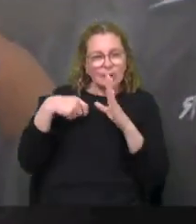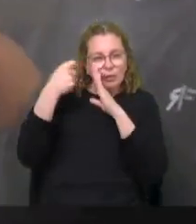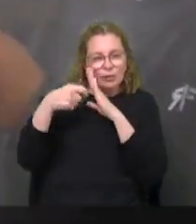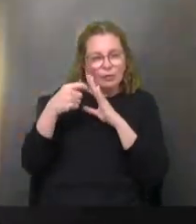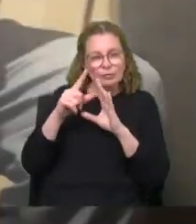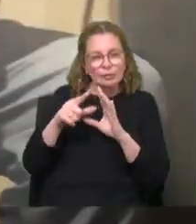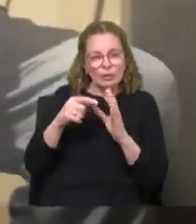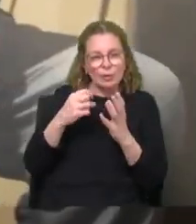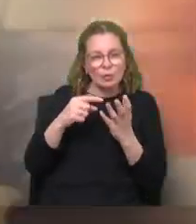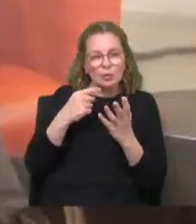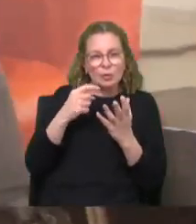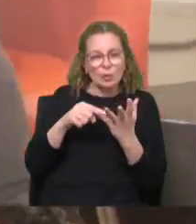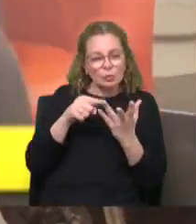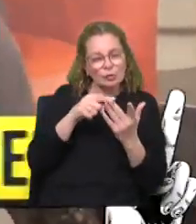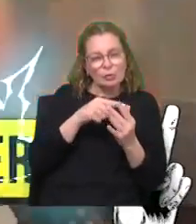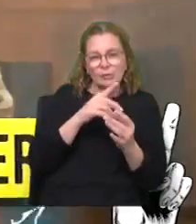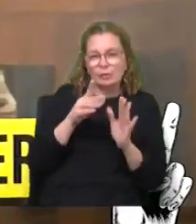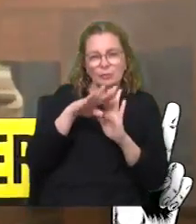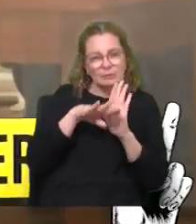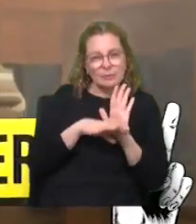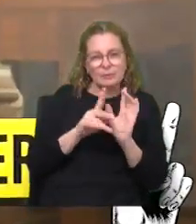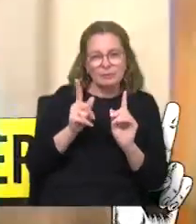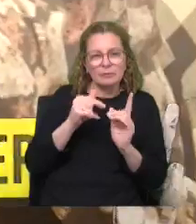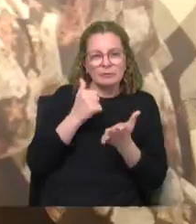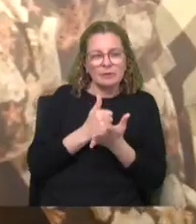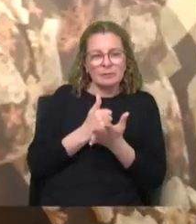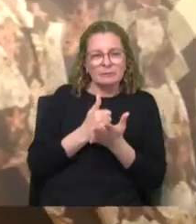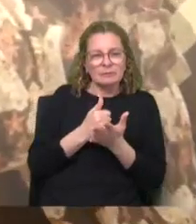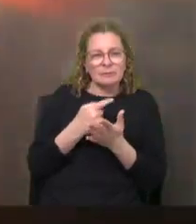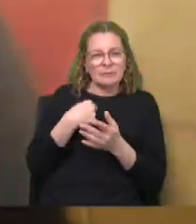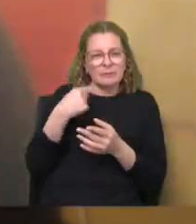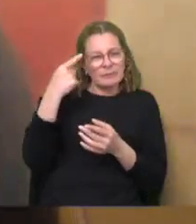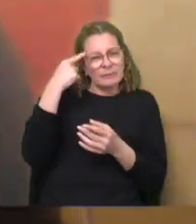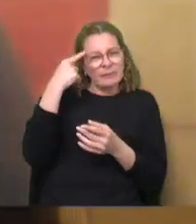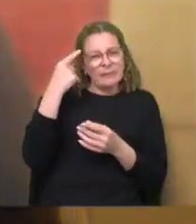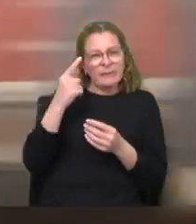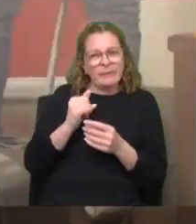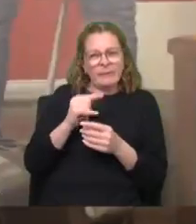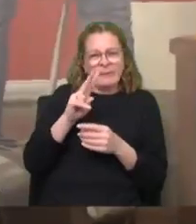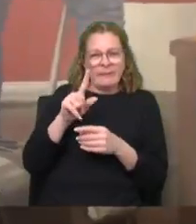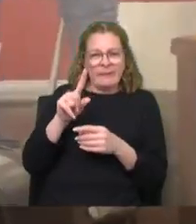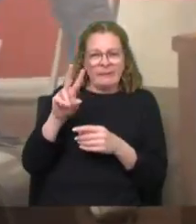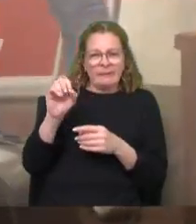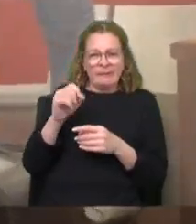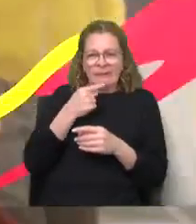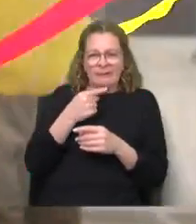todos enumerados en el listado, yo qué sé, no sé, creo que hay más. Pero sí, ponele que 120, por